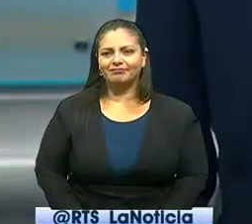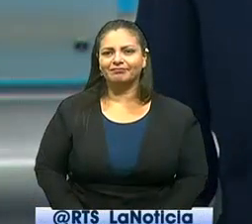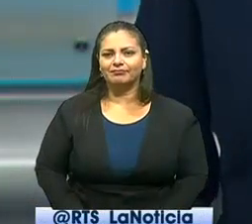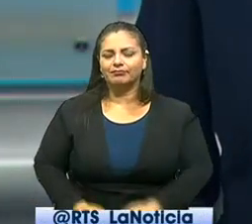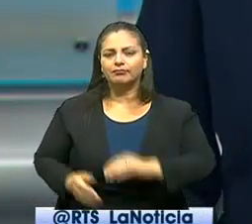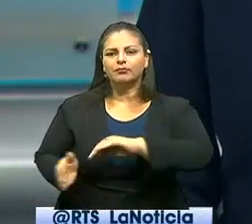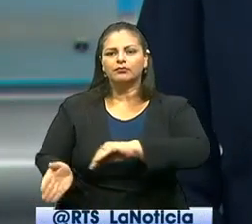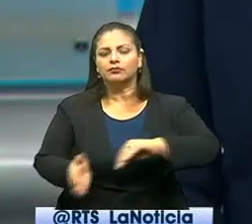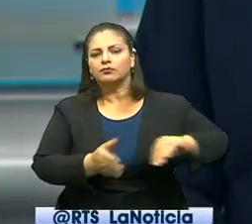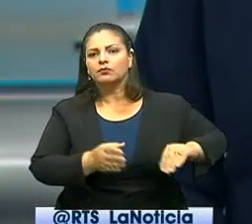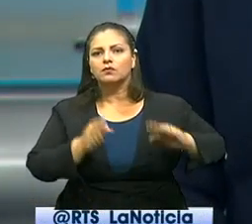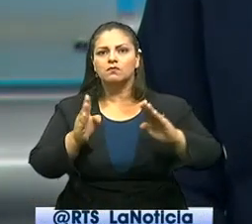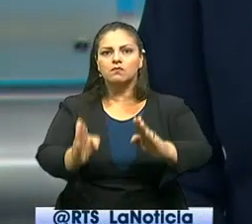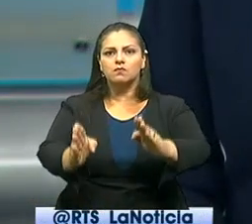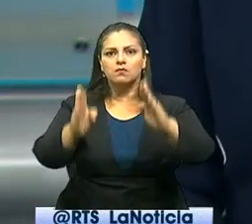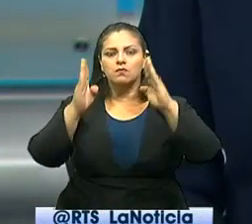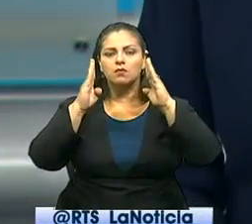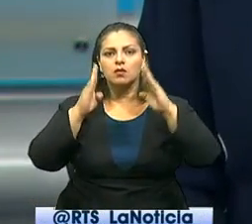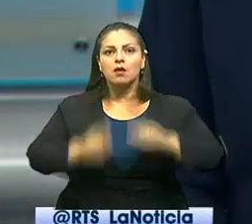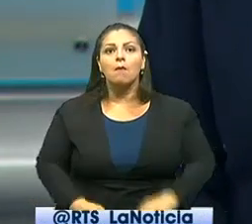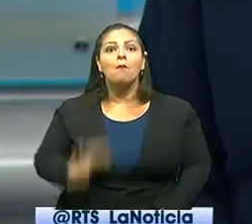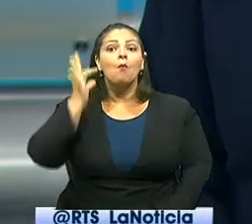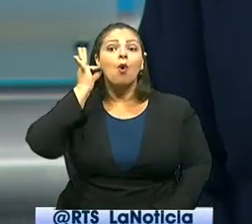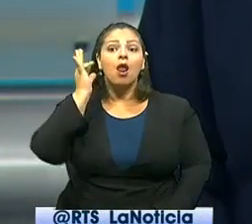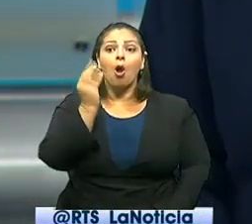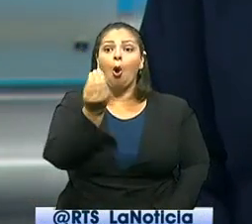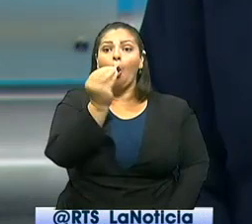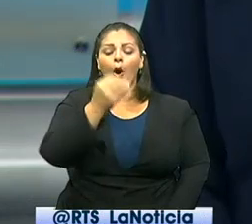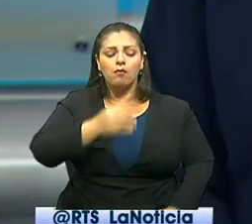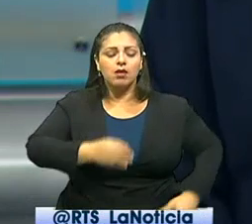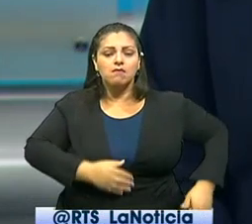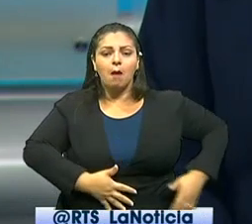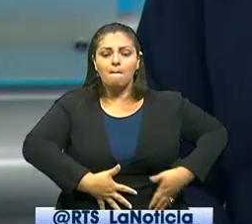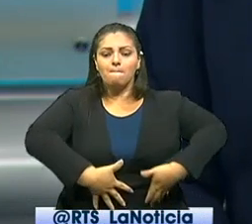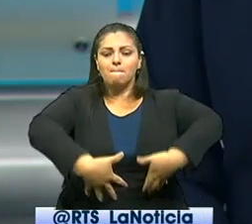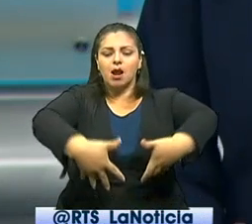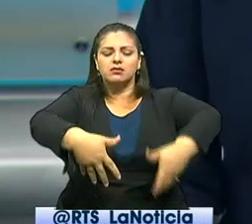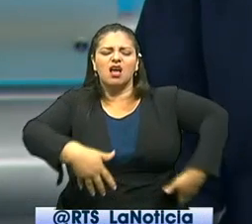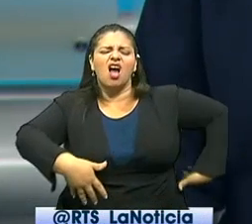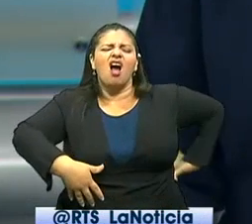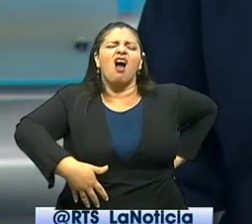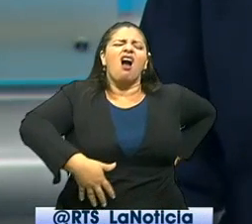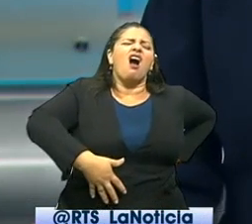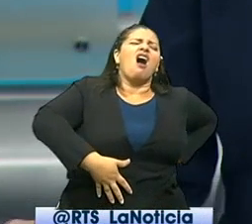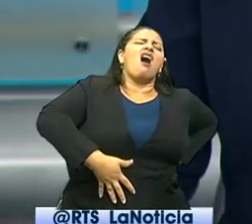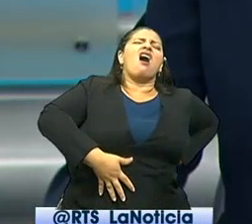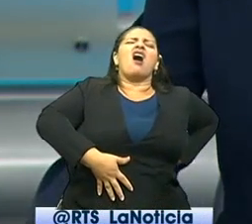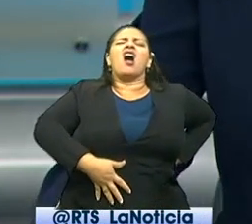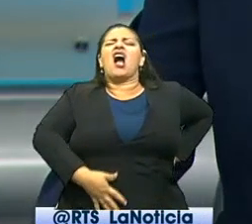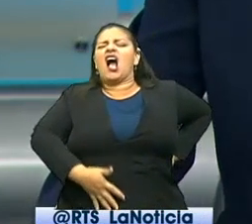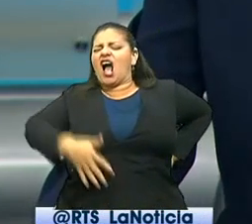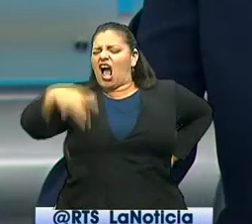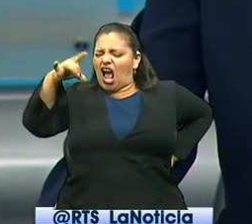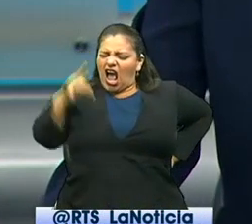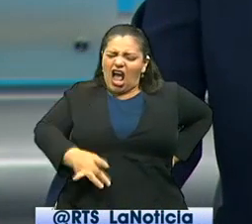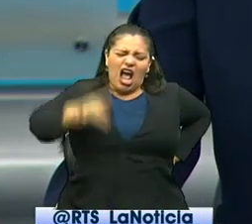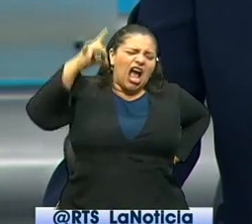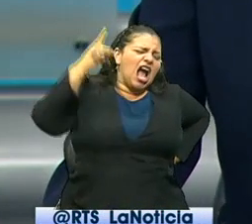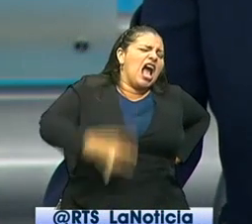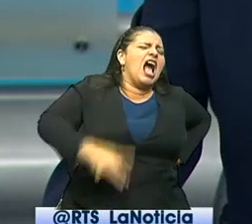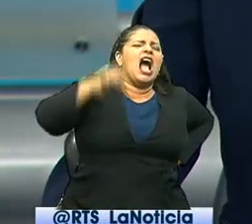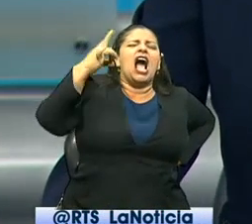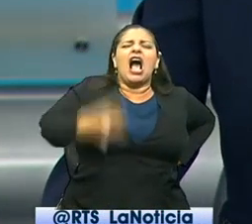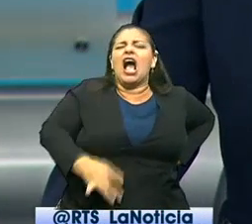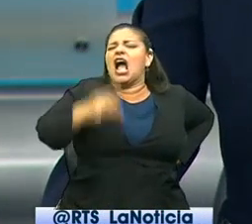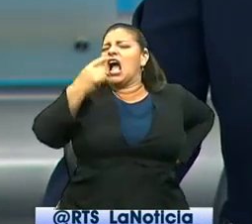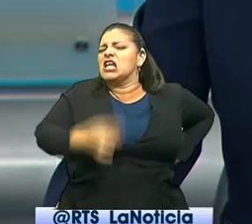Y mucha atención, una joven dio a luz en plena calle en Guayaquil. La mujer con la criatura, aún con el cordón umbilical,